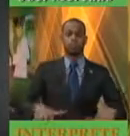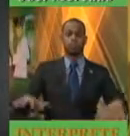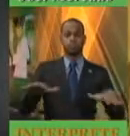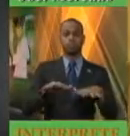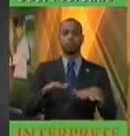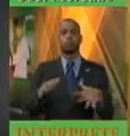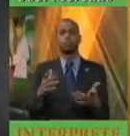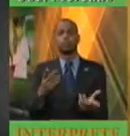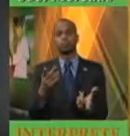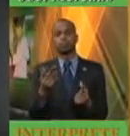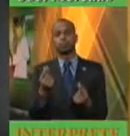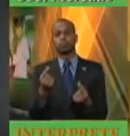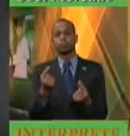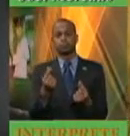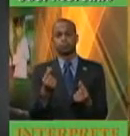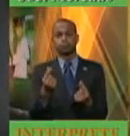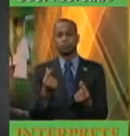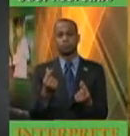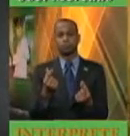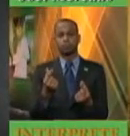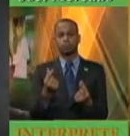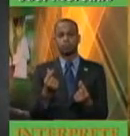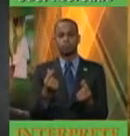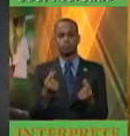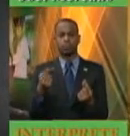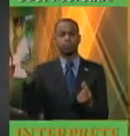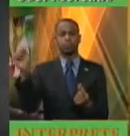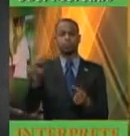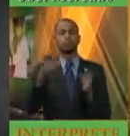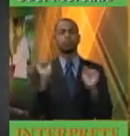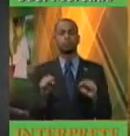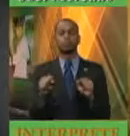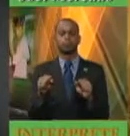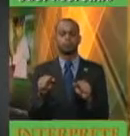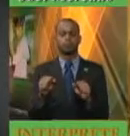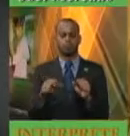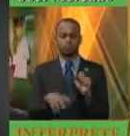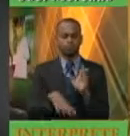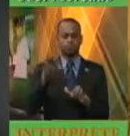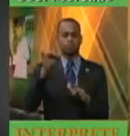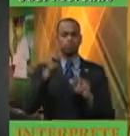y también en paredes que no podamos conseguir, para que esto